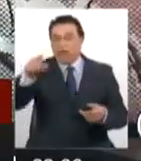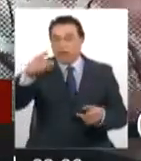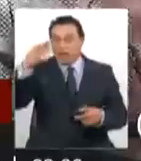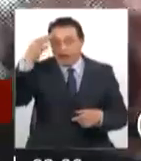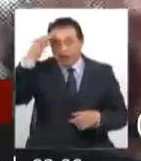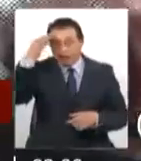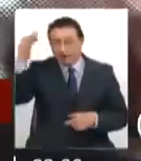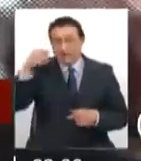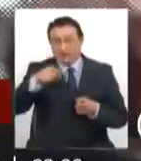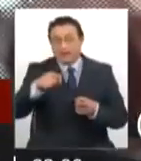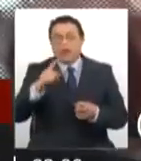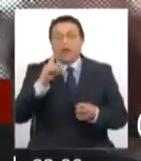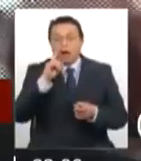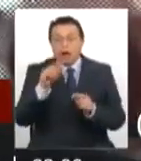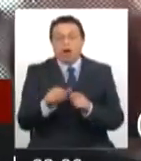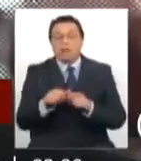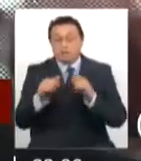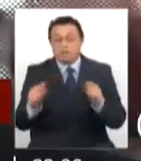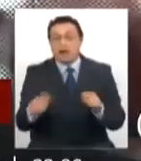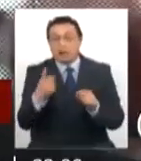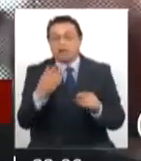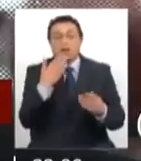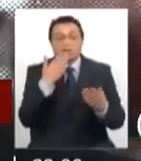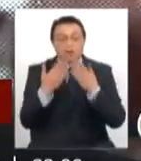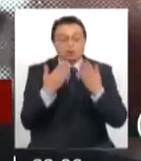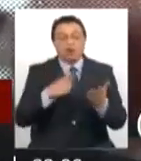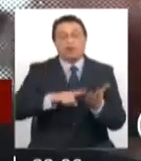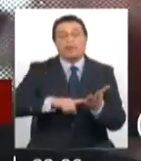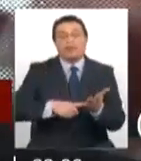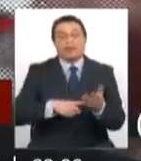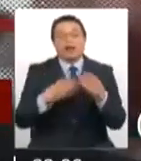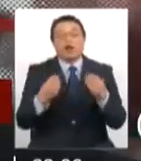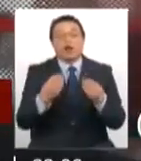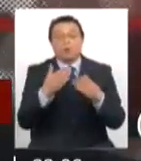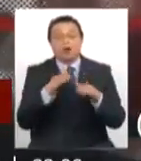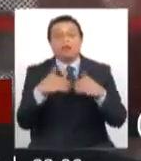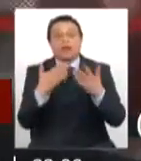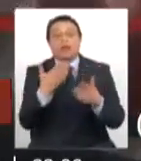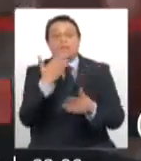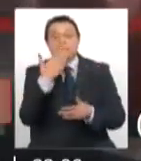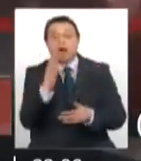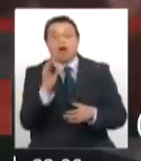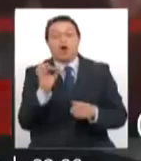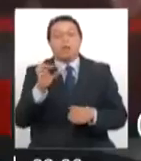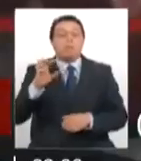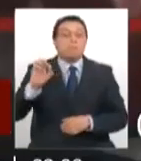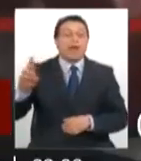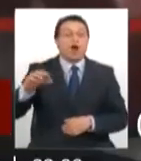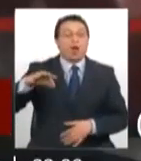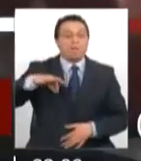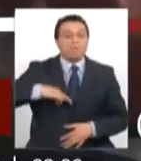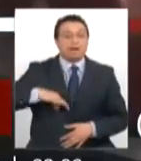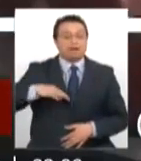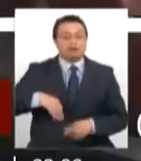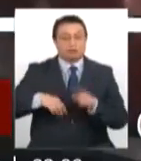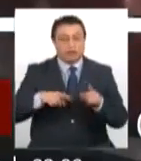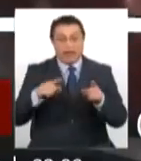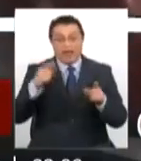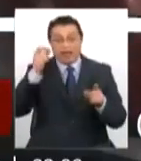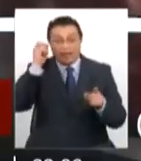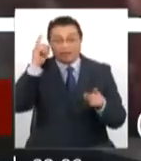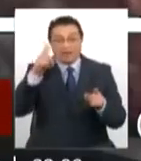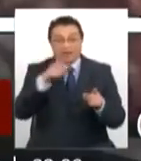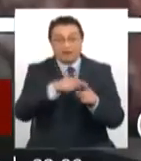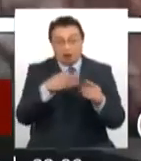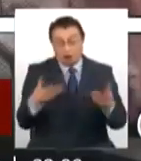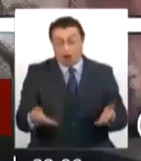aquí había en juego algo más que sencillamente una discusión técnica sobre cómo entregar mejores o peores pensiones. Él entendía, y deberíamos